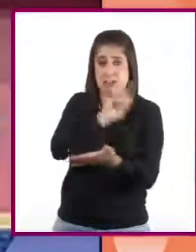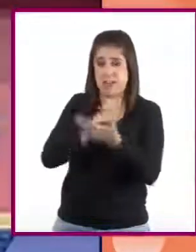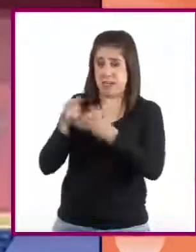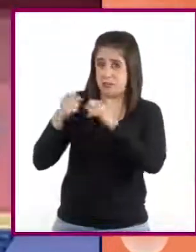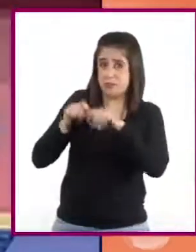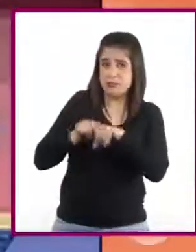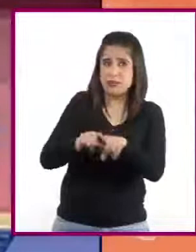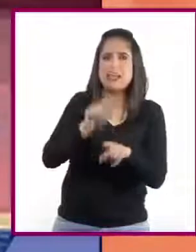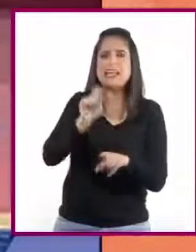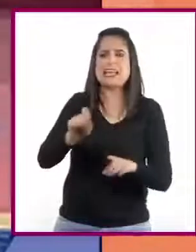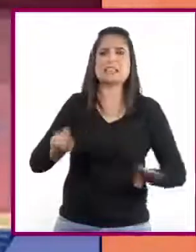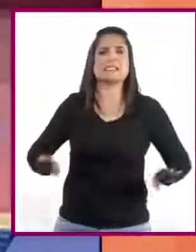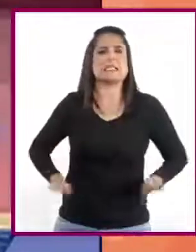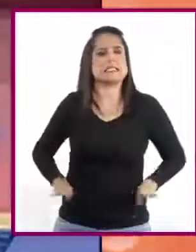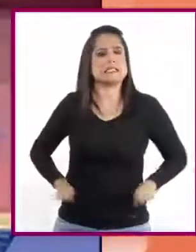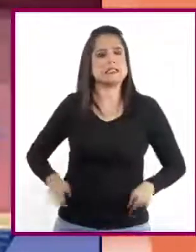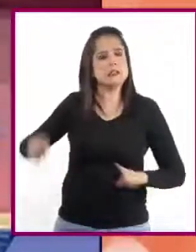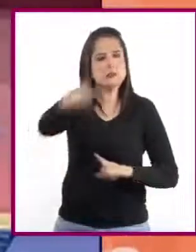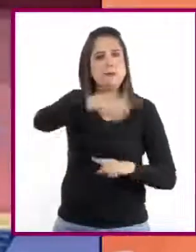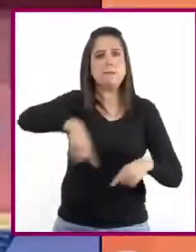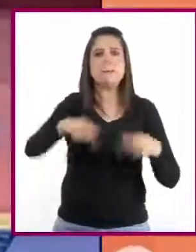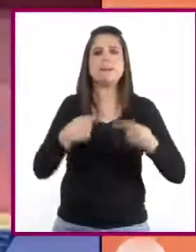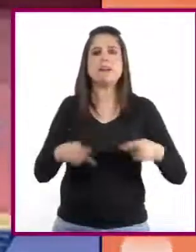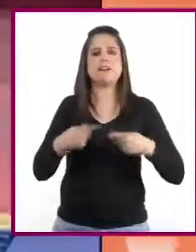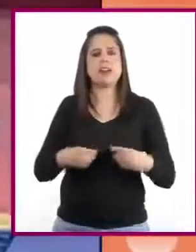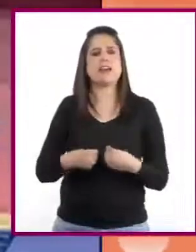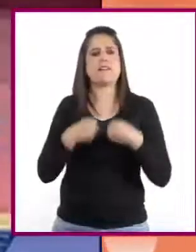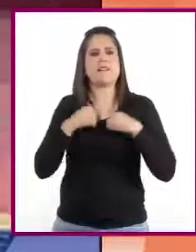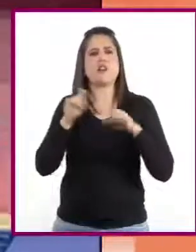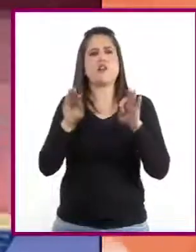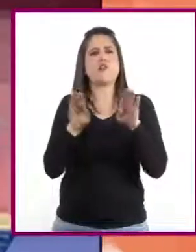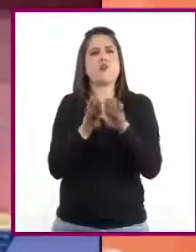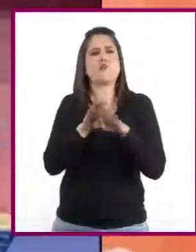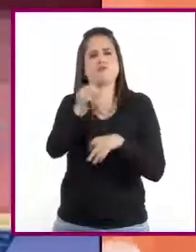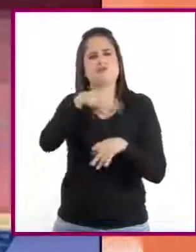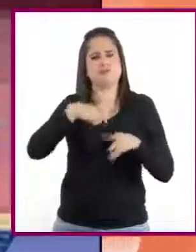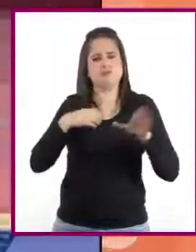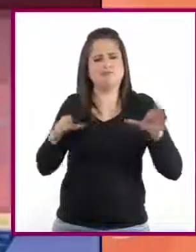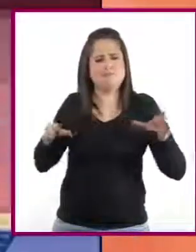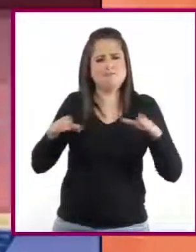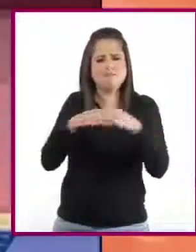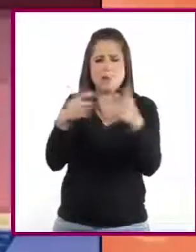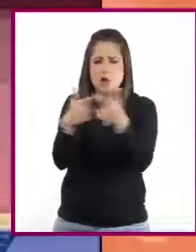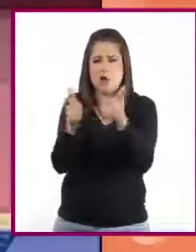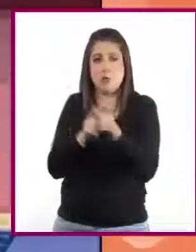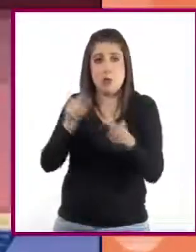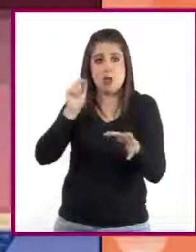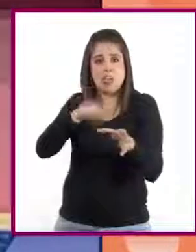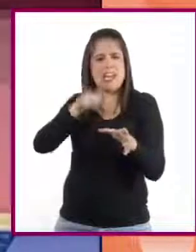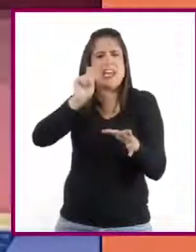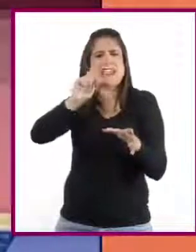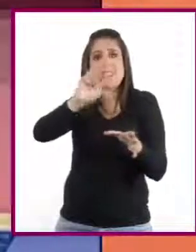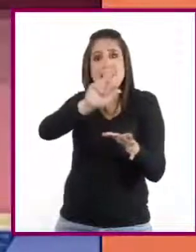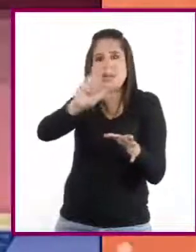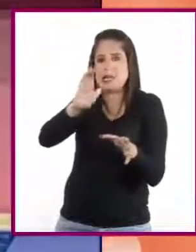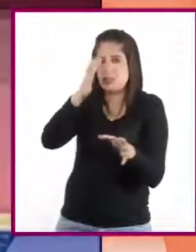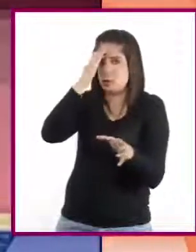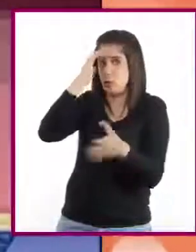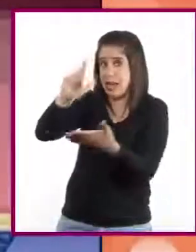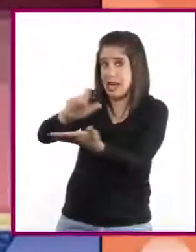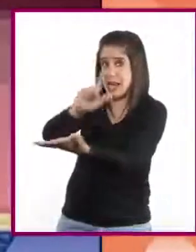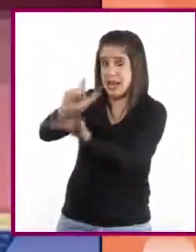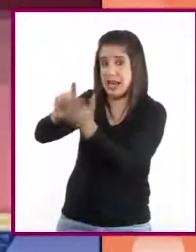es una actitud que tenemos las personas que vivimos en una colectividad, donde reconocemos que las